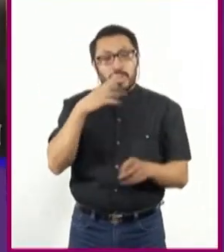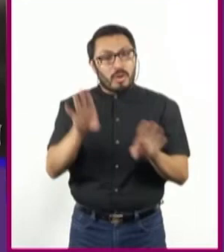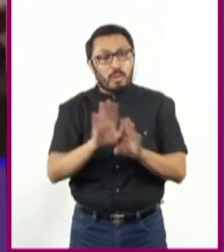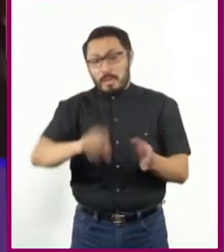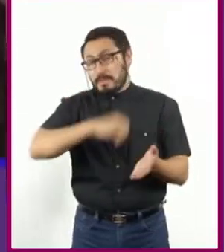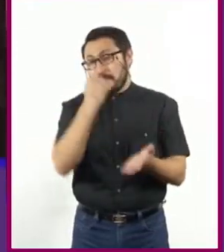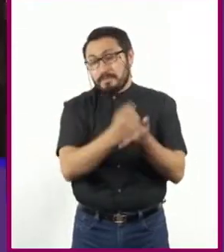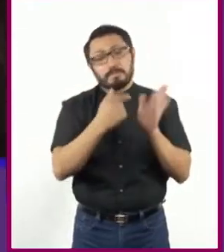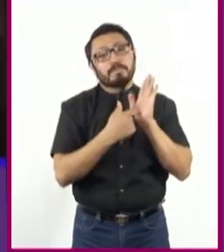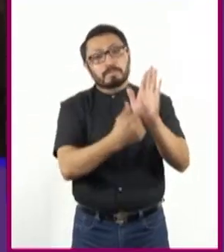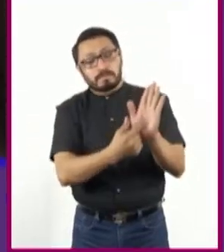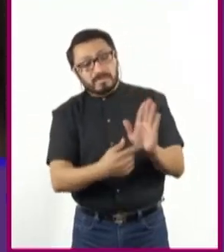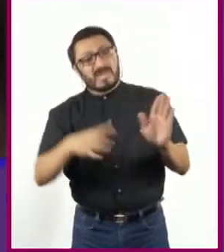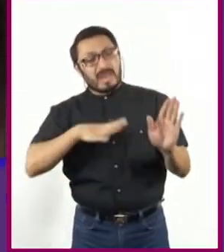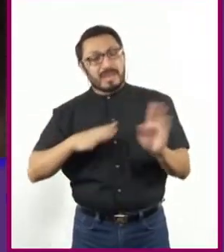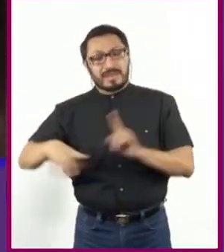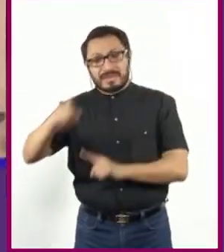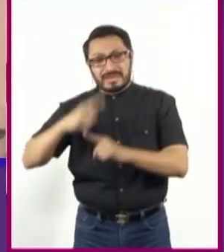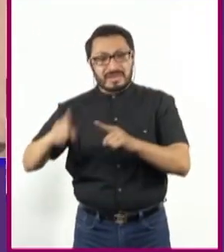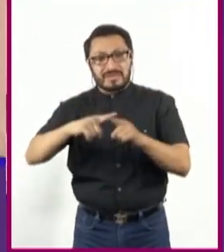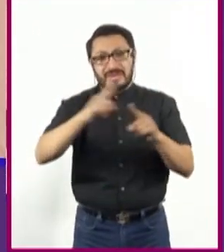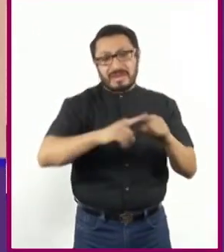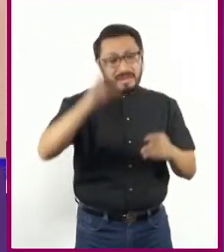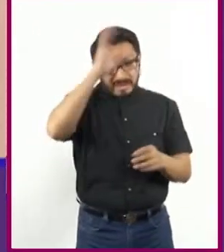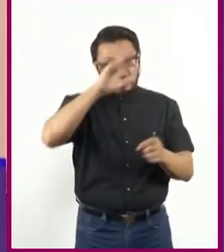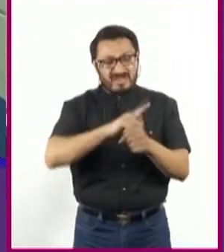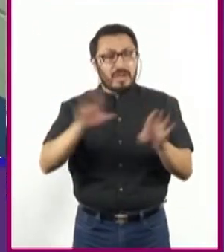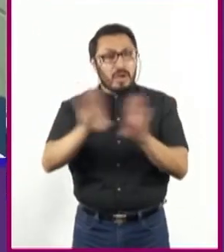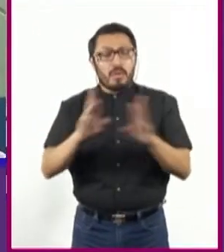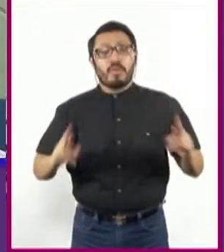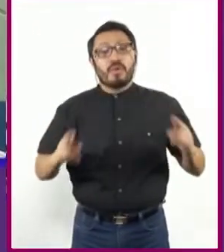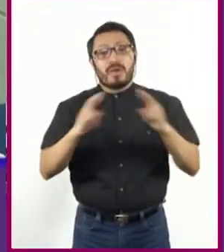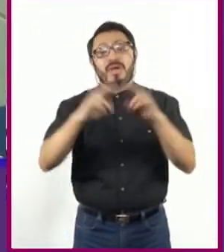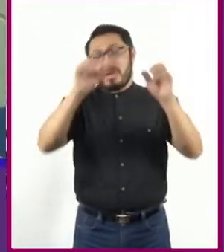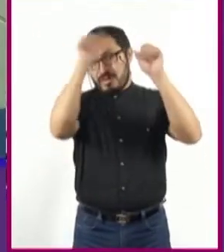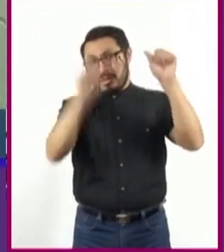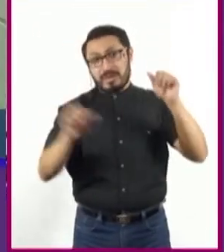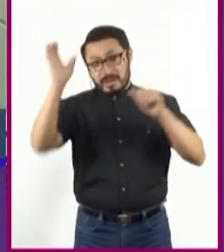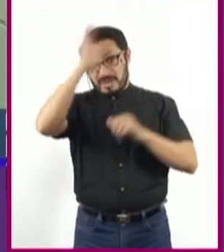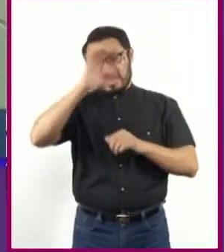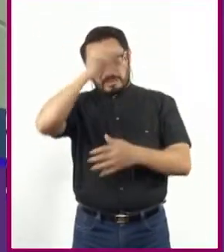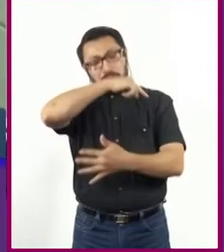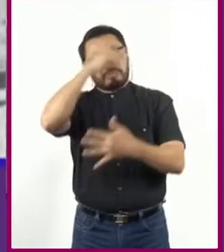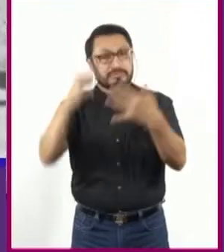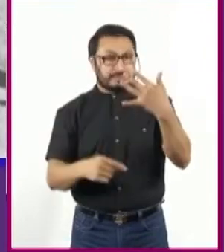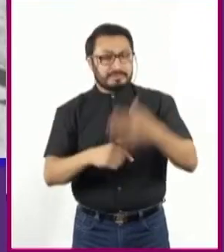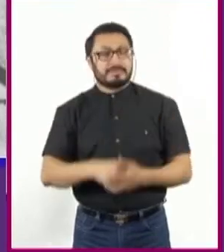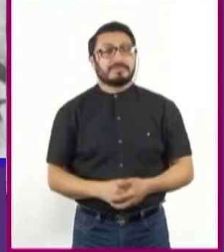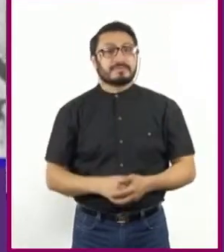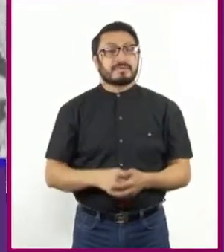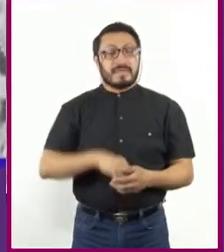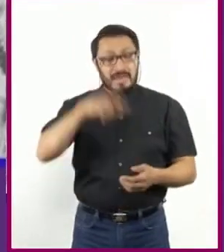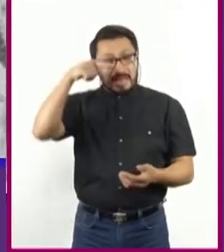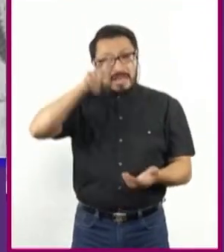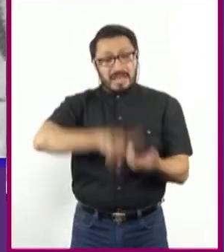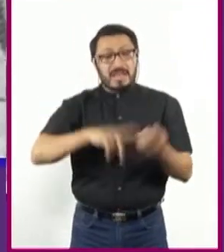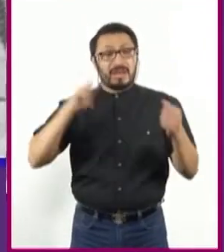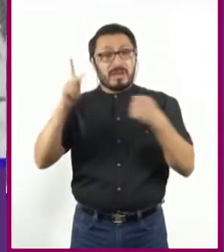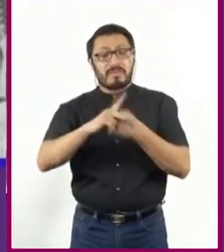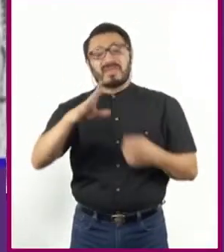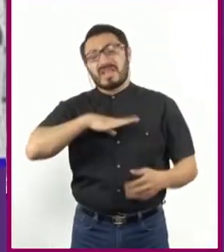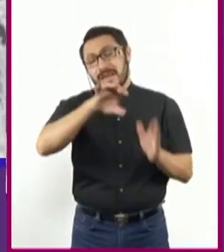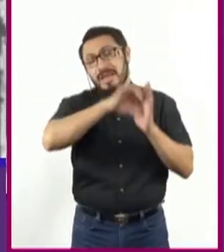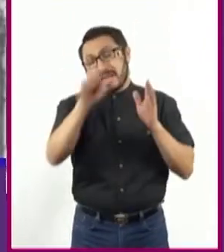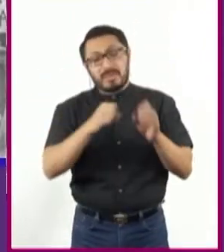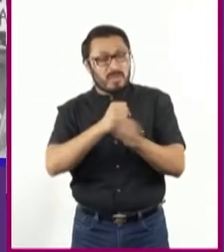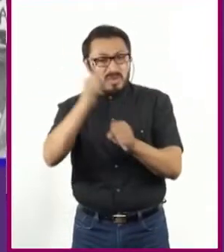que se encuentran en diversos ámbitos de la cultura, como en la religión, el arte o las ciencias, entre otros. En nuestro país, un ejemplo de